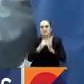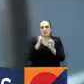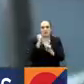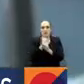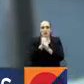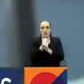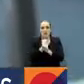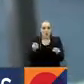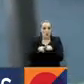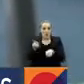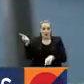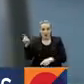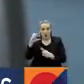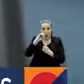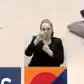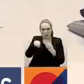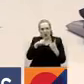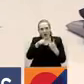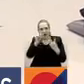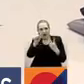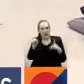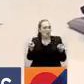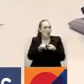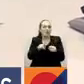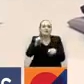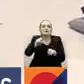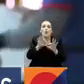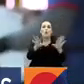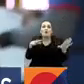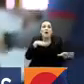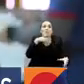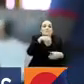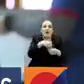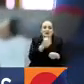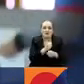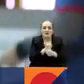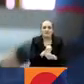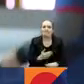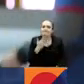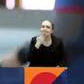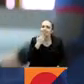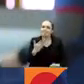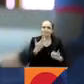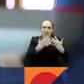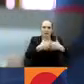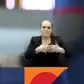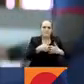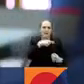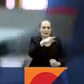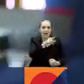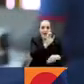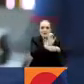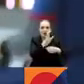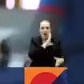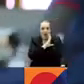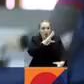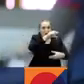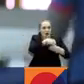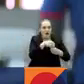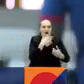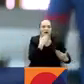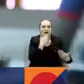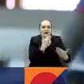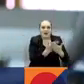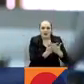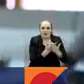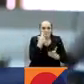Andrés y Laura solo estaban esperando una oportunidad. Siempre hay una empresa, una entidad que lo quiere acoger a uno, como que lo quiere encaminar a